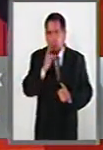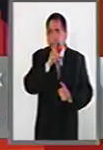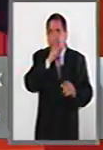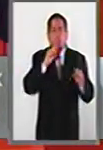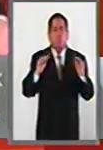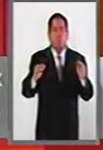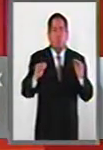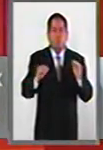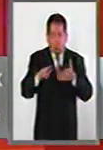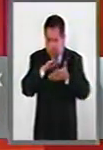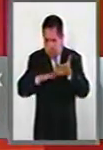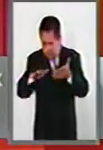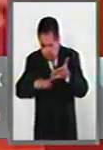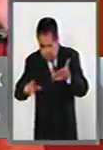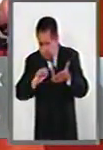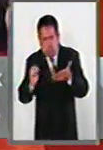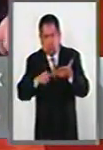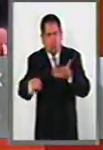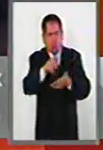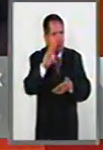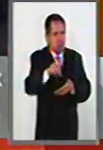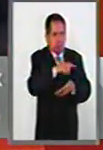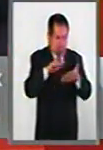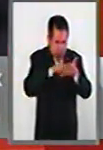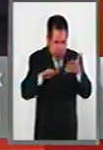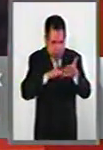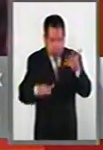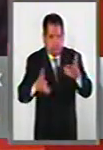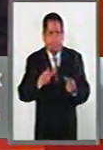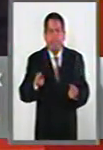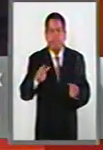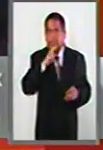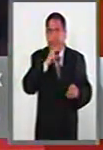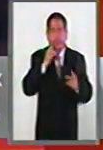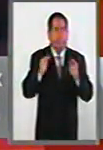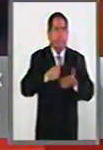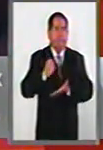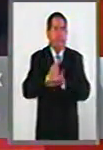porque nadie lo ha leído, ni nadie lo va a leer porque tiene prisa de sacarlo.